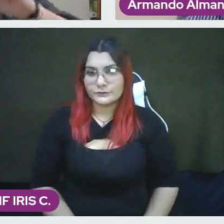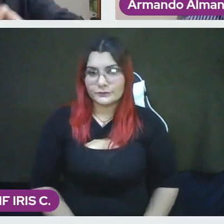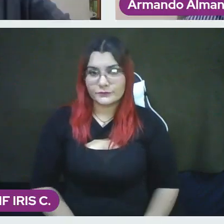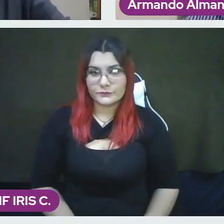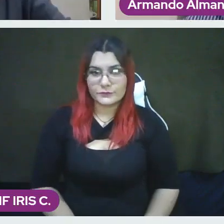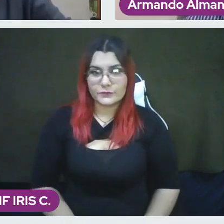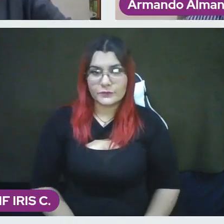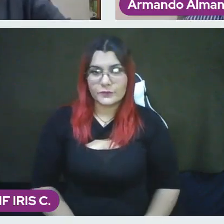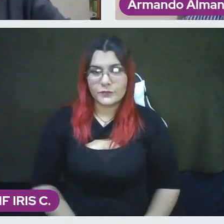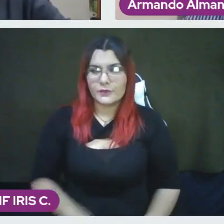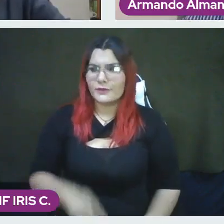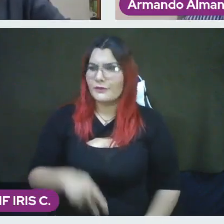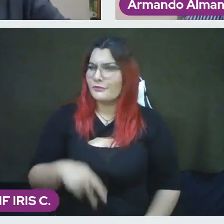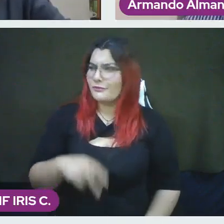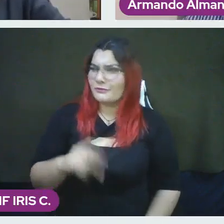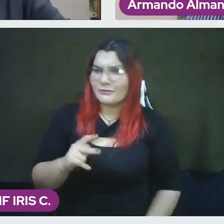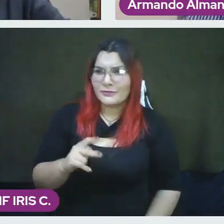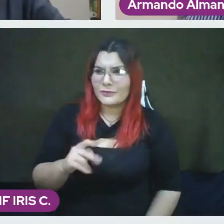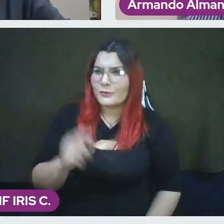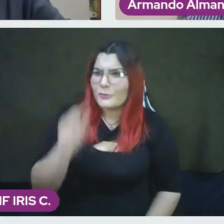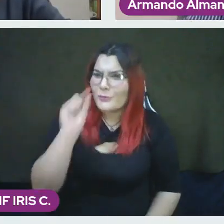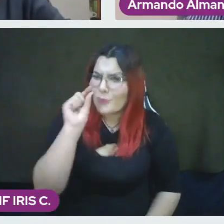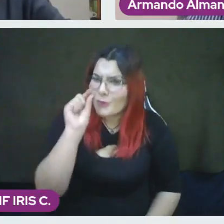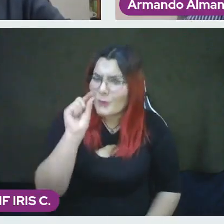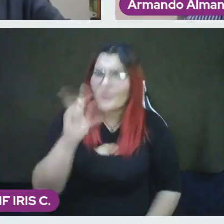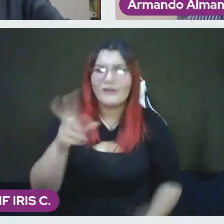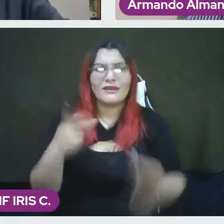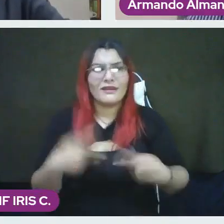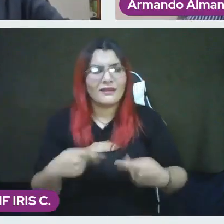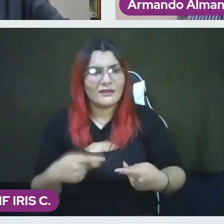Pero nadie preguntamos, ¿cómo te sientes?